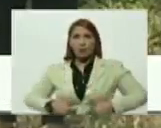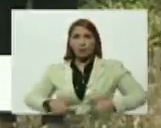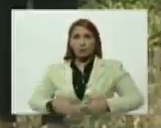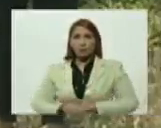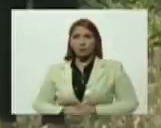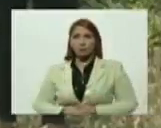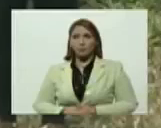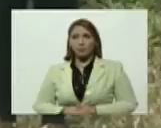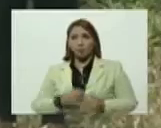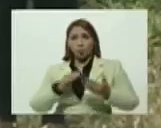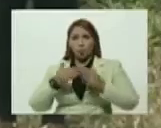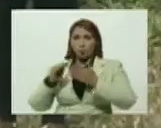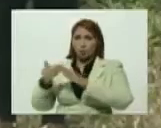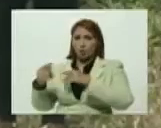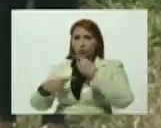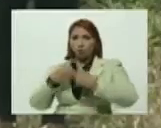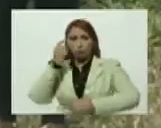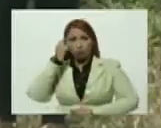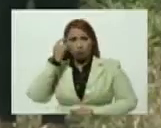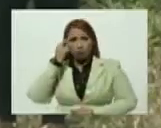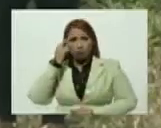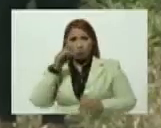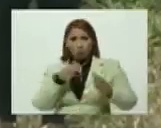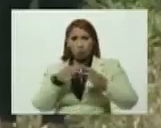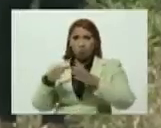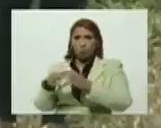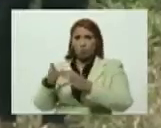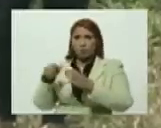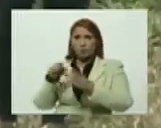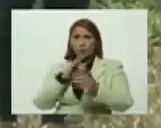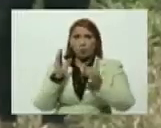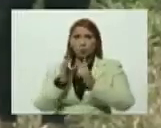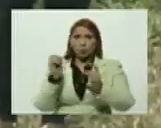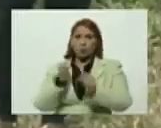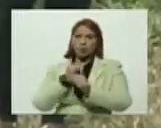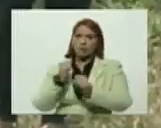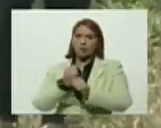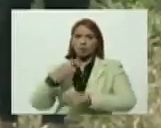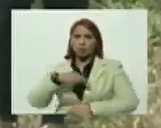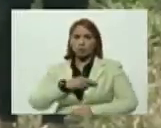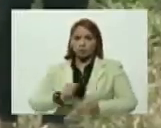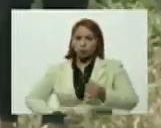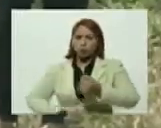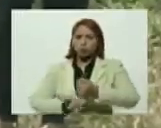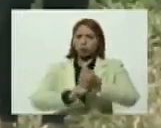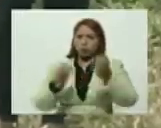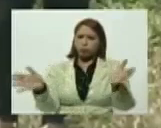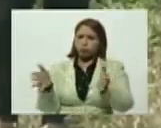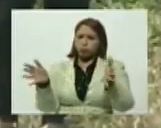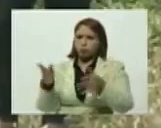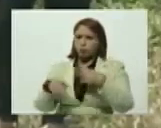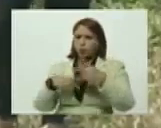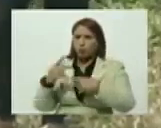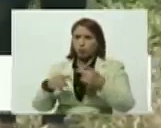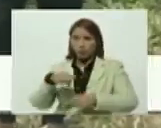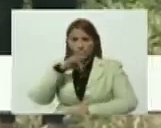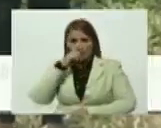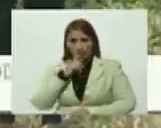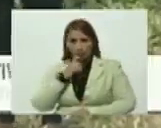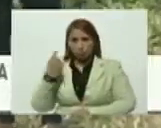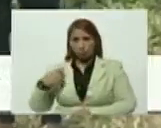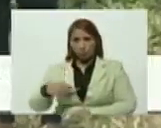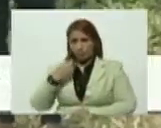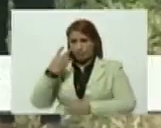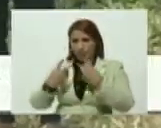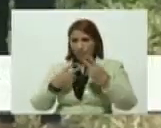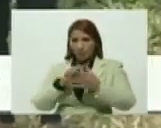que todos los días, desde la organización y desde la cultura del trabajo, estamos impulsando esta producción. Este año tuvimos la visita